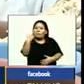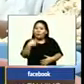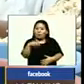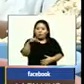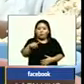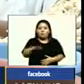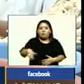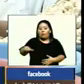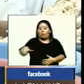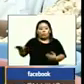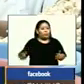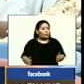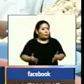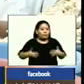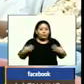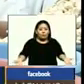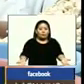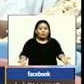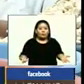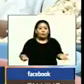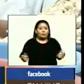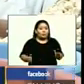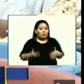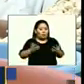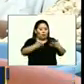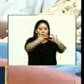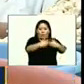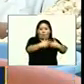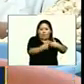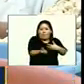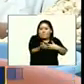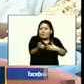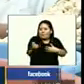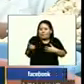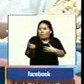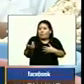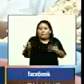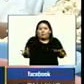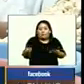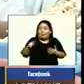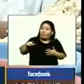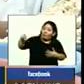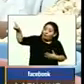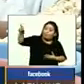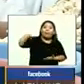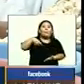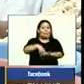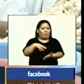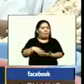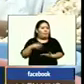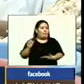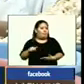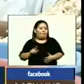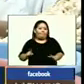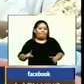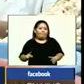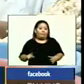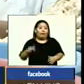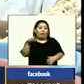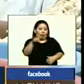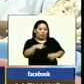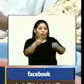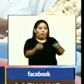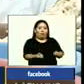en el campo no se encuentran empresas muy cerca, sino solo en el pueblo, ¿verdad? Pero aquí es una